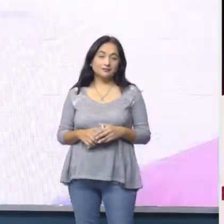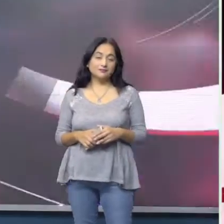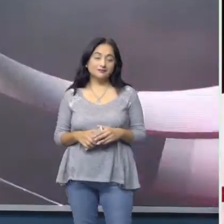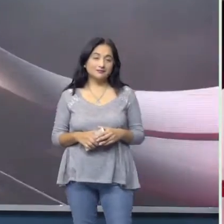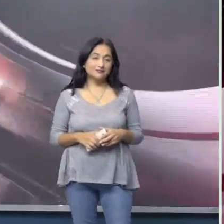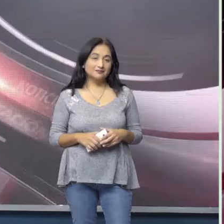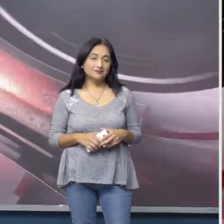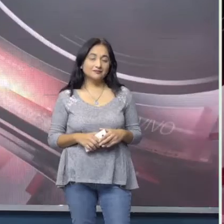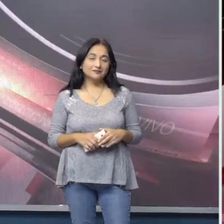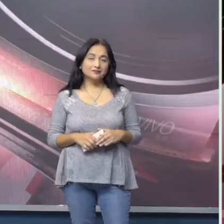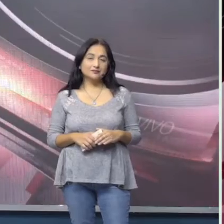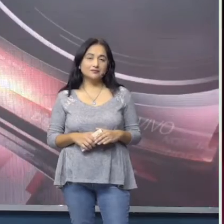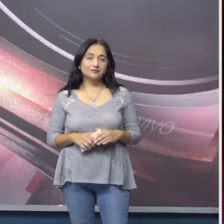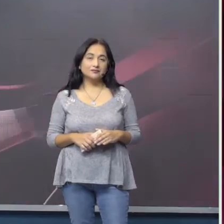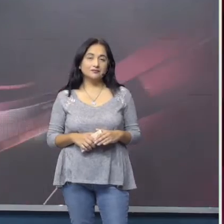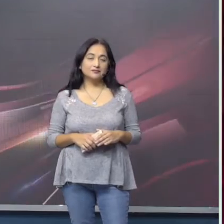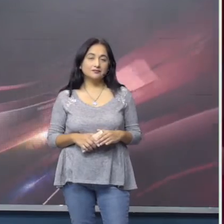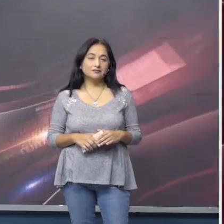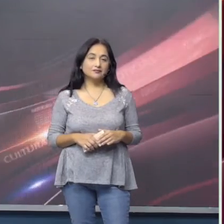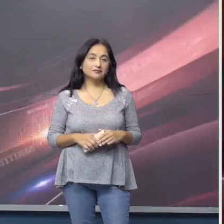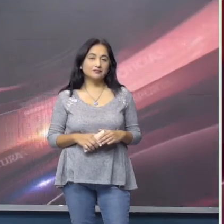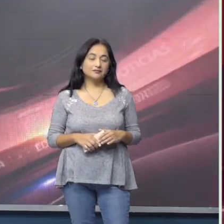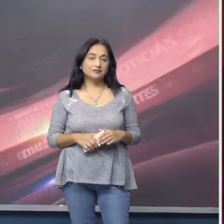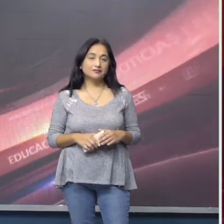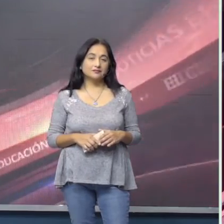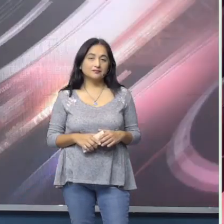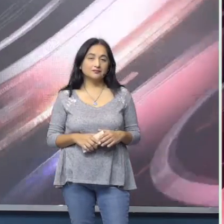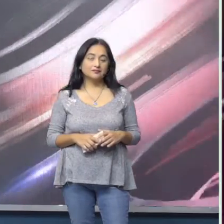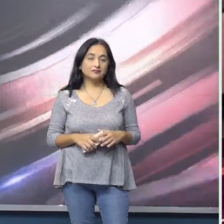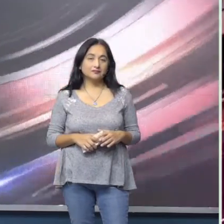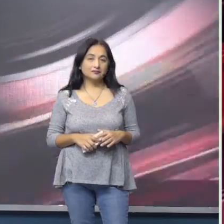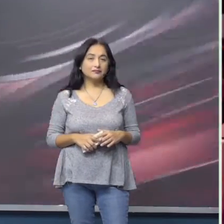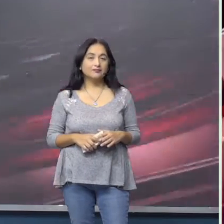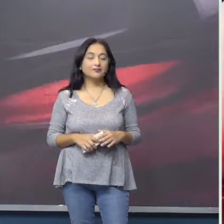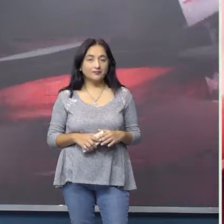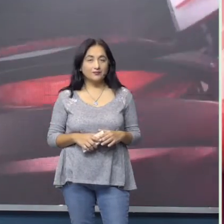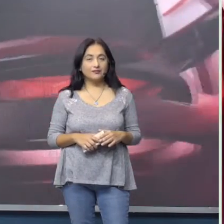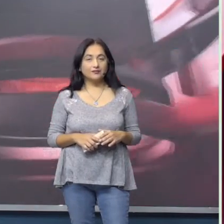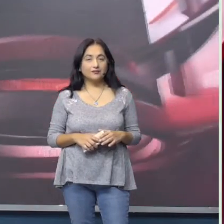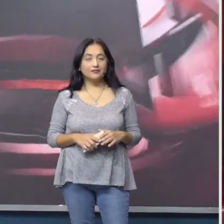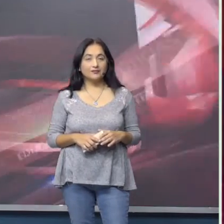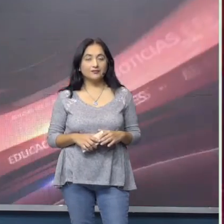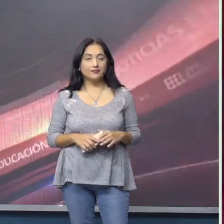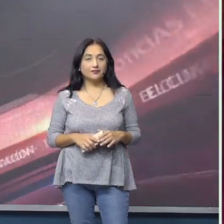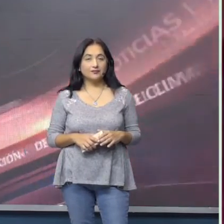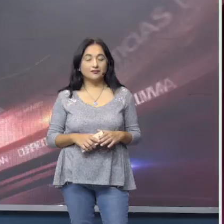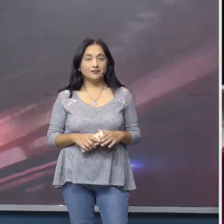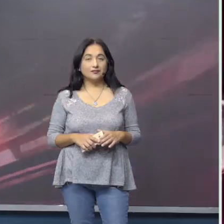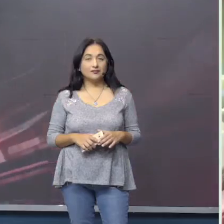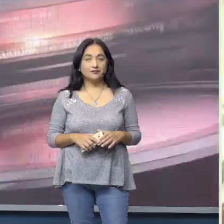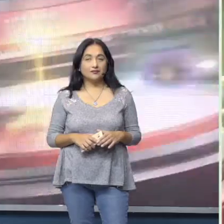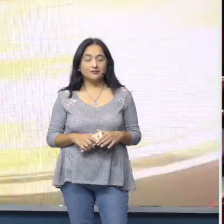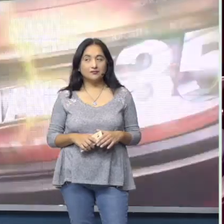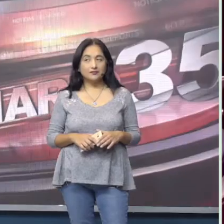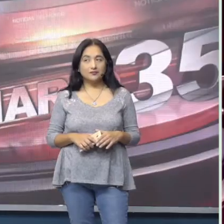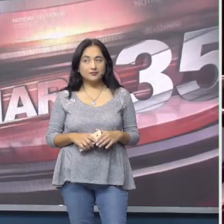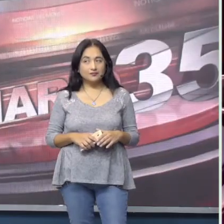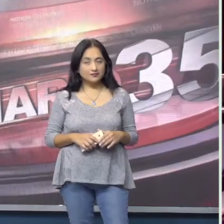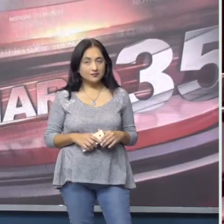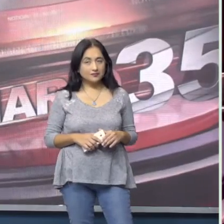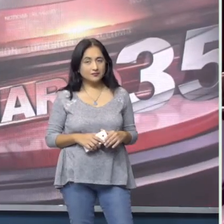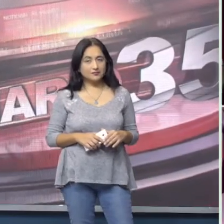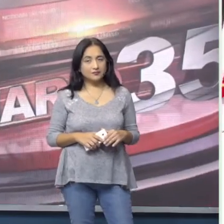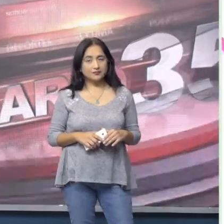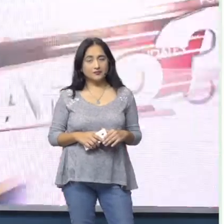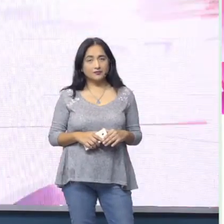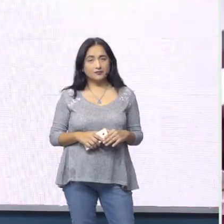y también la provincia está cumpliendo con el pago de los mismos. Tuvo dificultades, cuando en